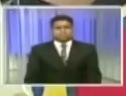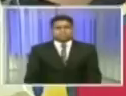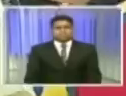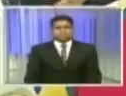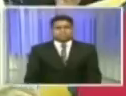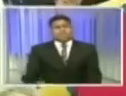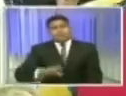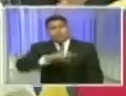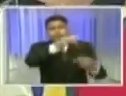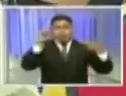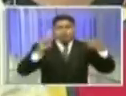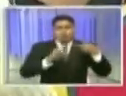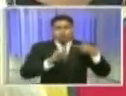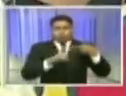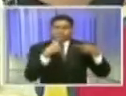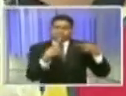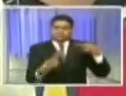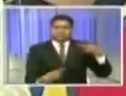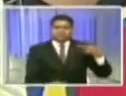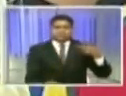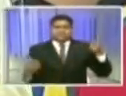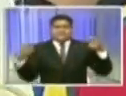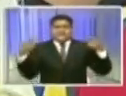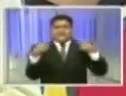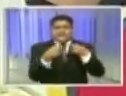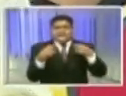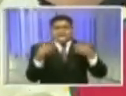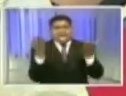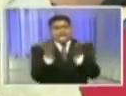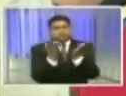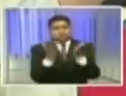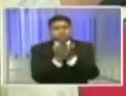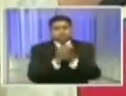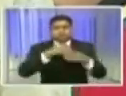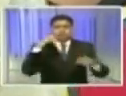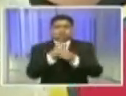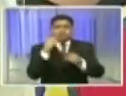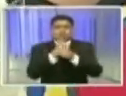Había otra consigna que decía, estudio, trabajo y fusil.